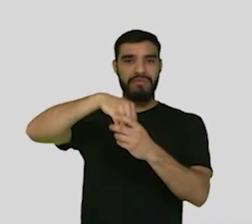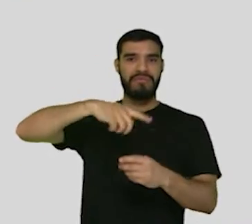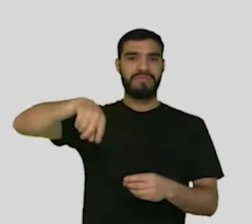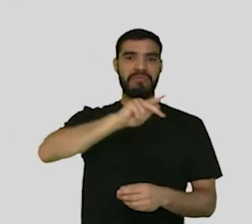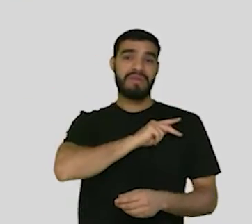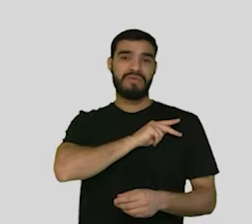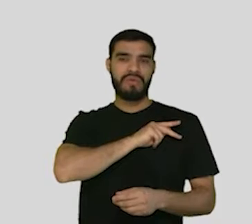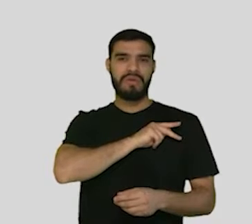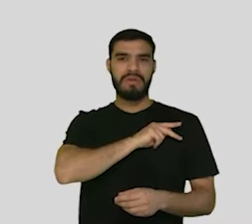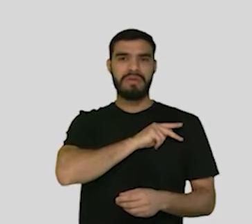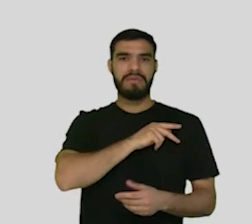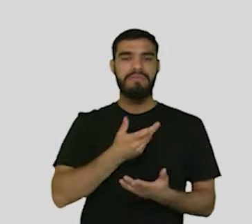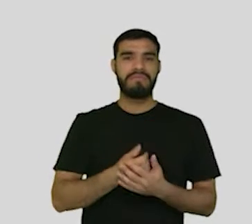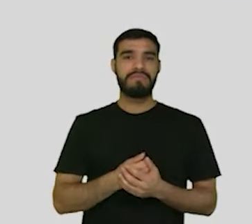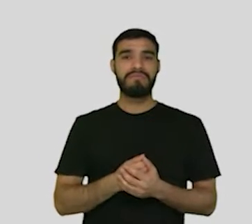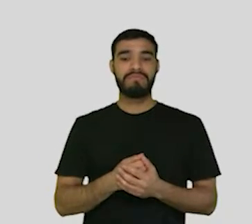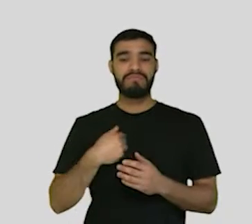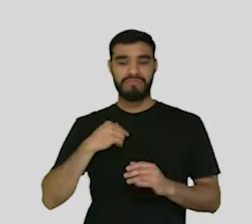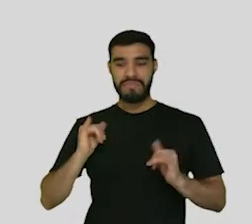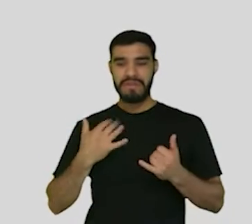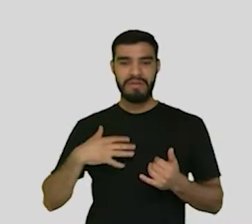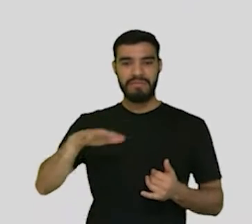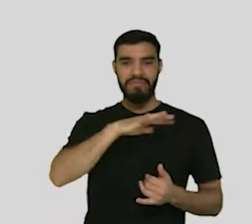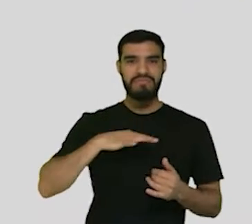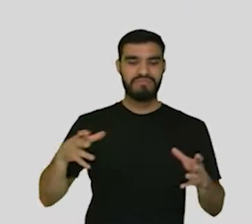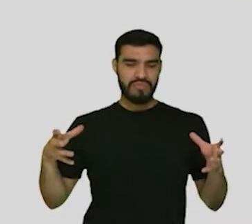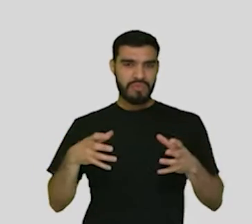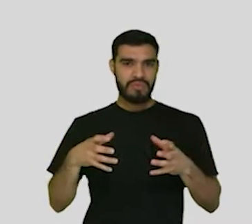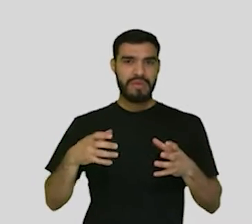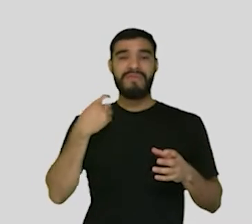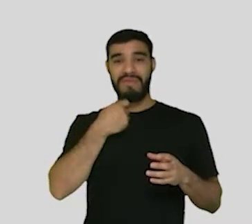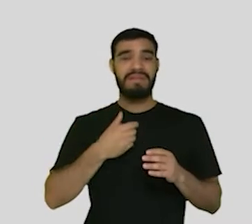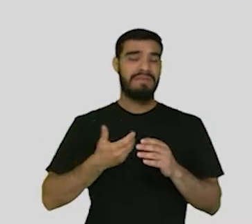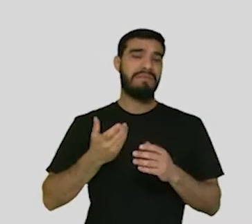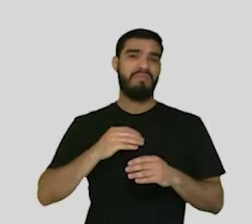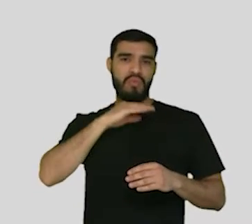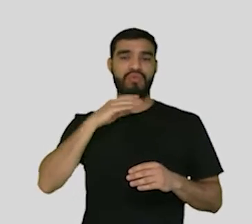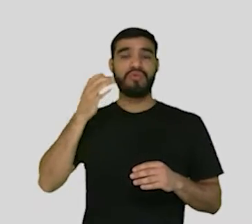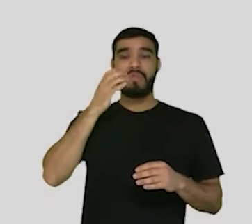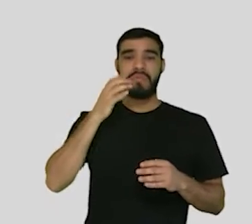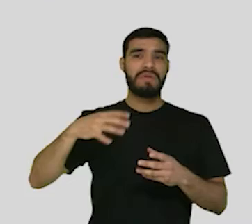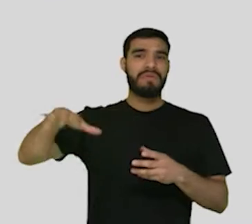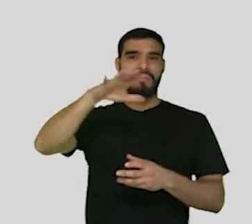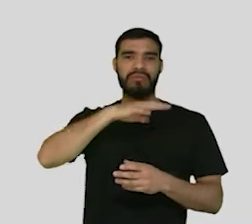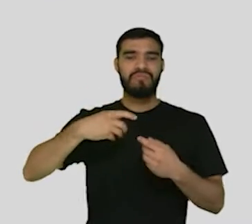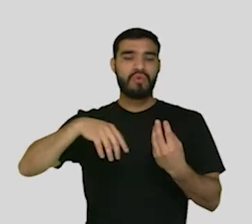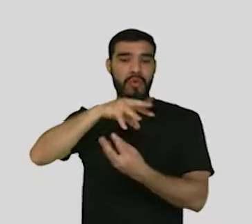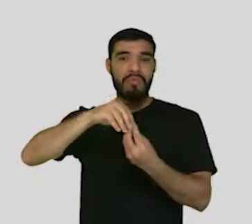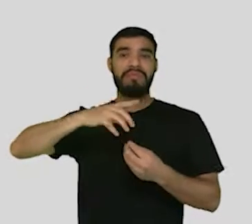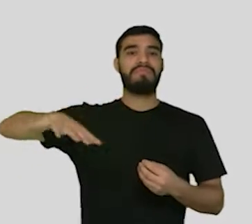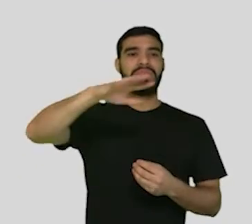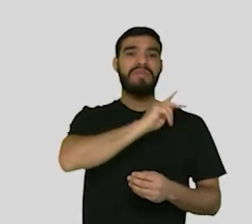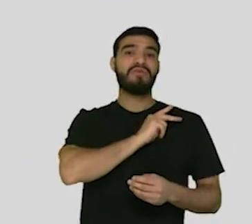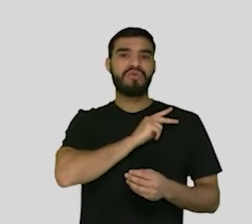sociedad civil ari o abayepa tapizar o jazaba cue jaromba apoba o pebarje se ve una sociedad o